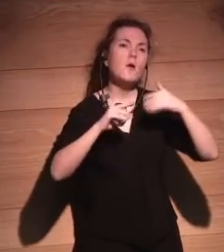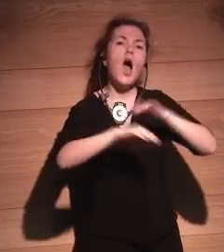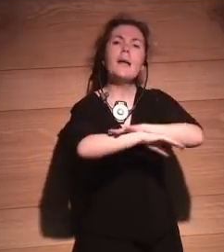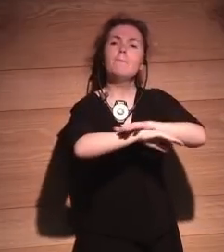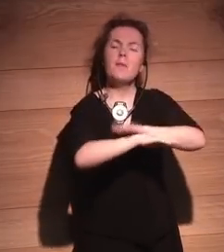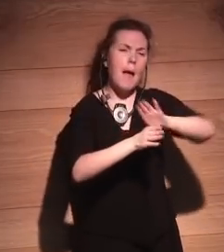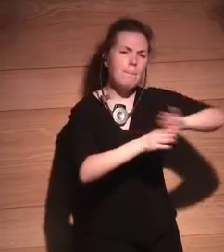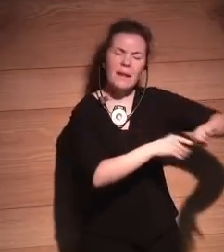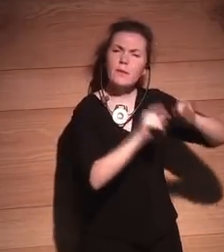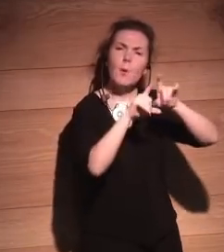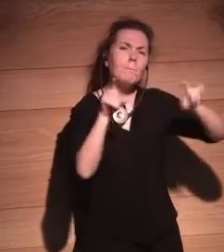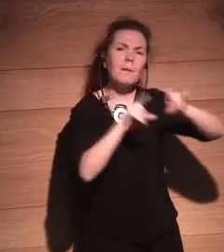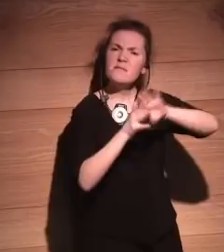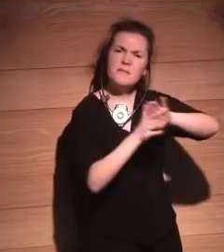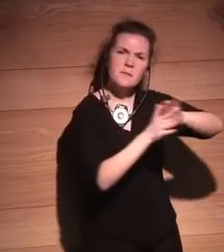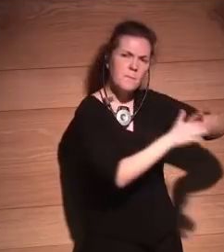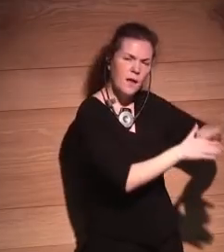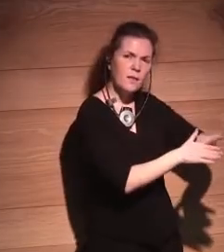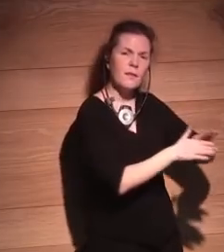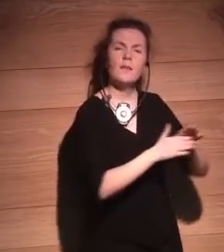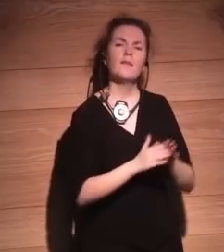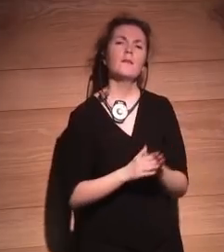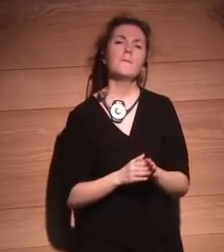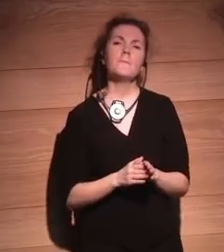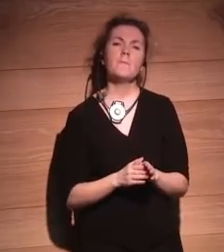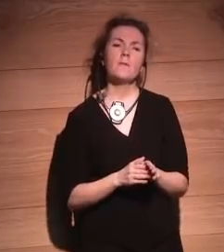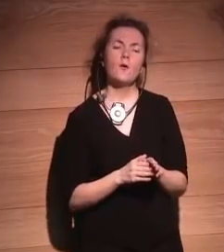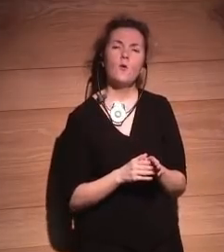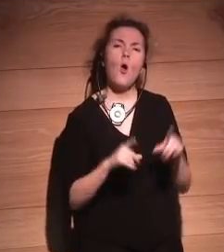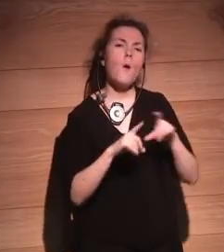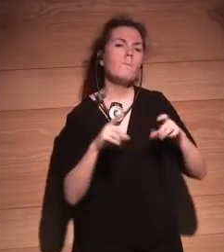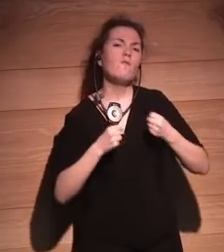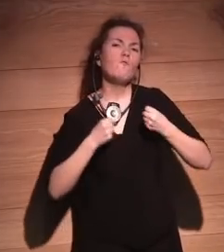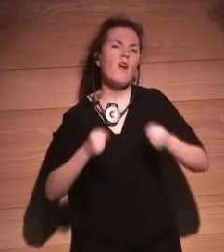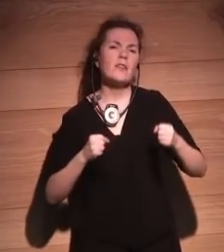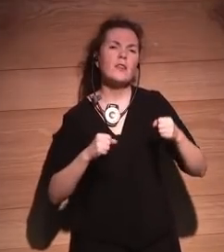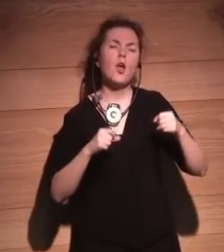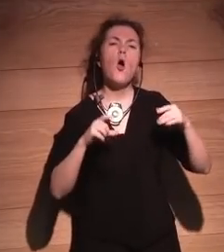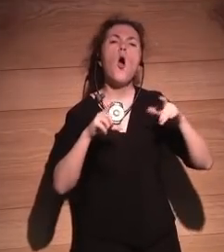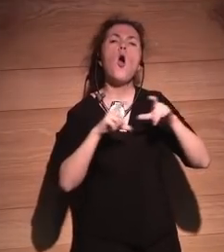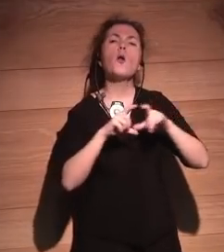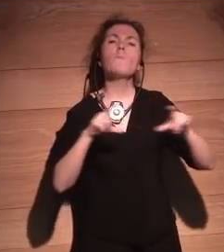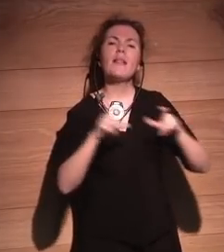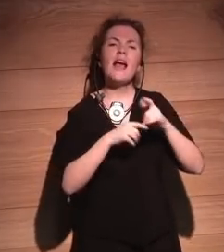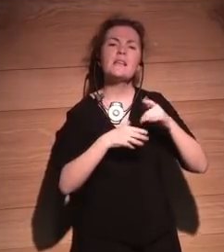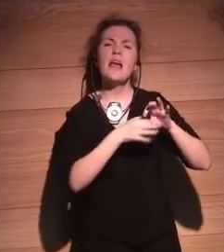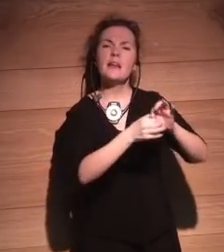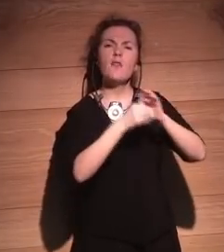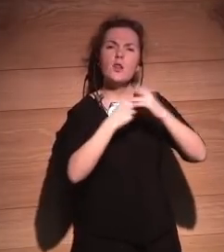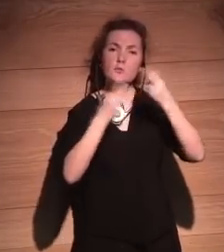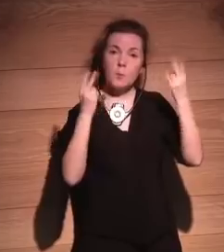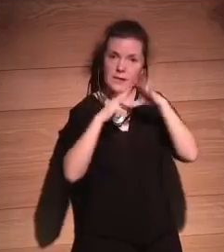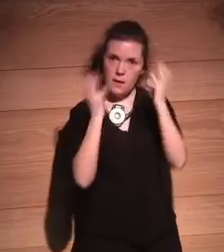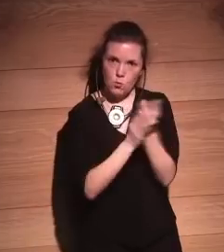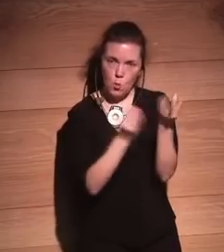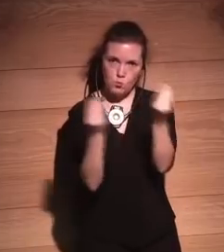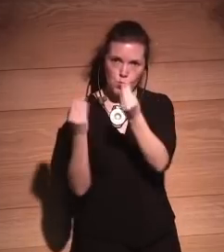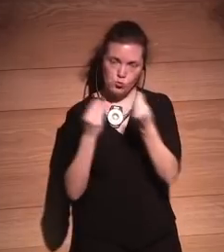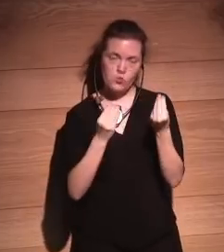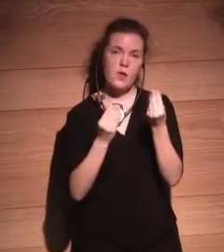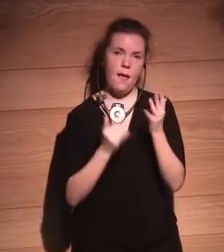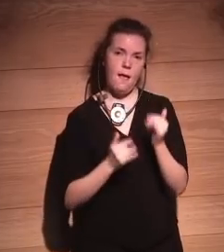de las empresas y las compañías de relaciones públicas, que son muchas en el mundo. No quiero